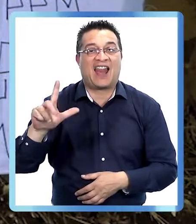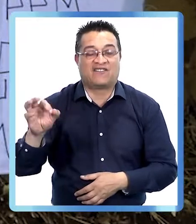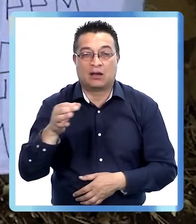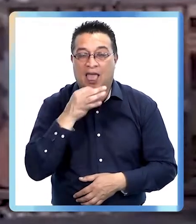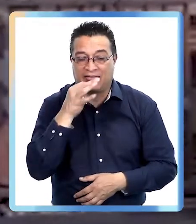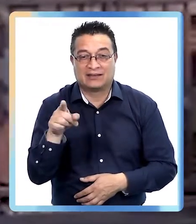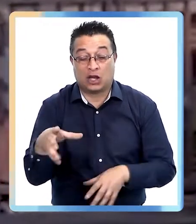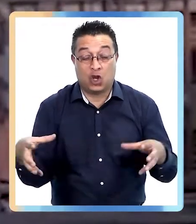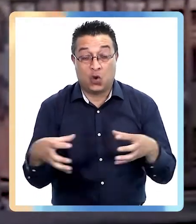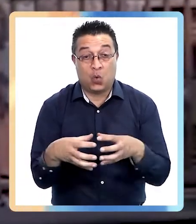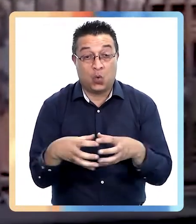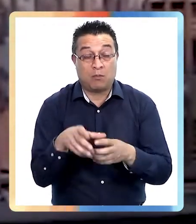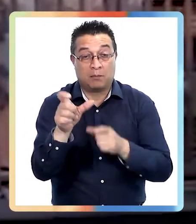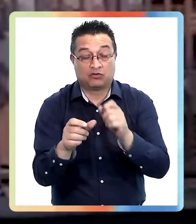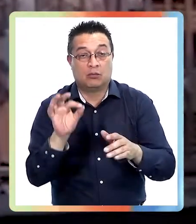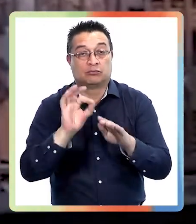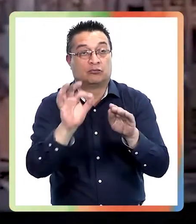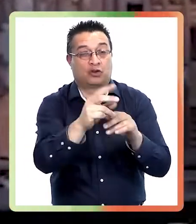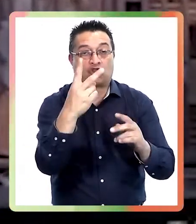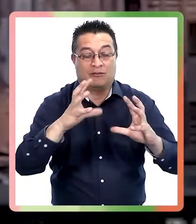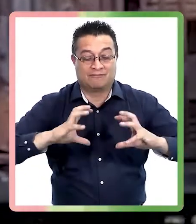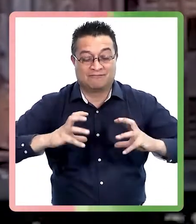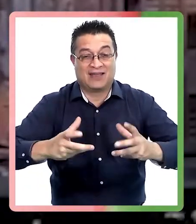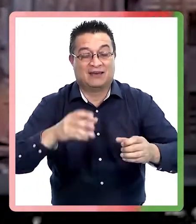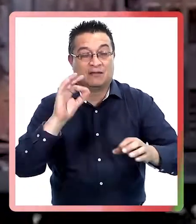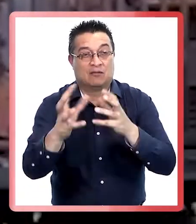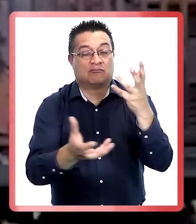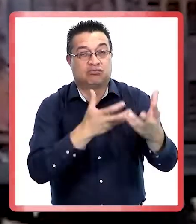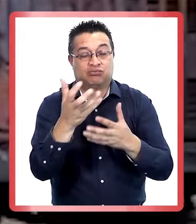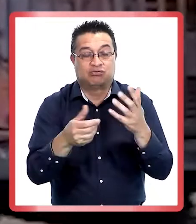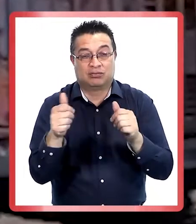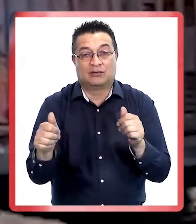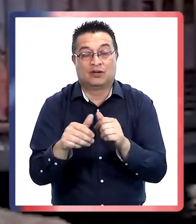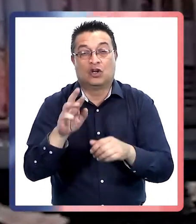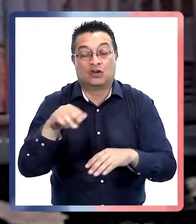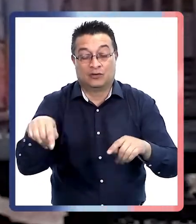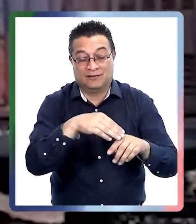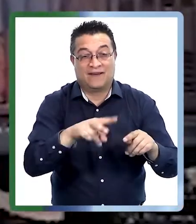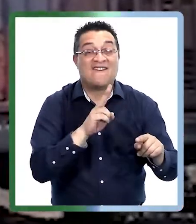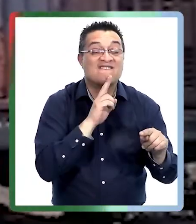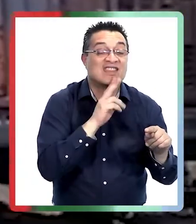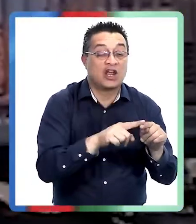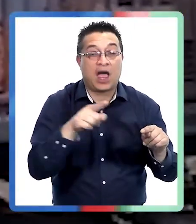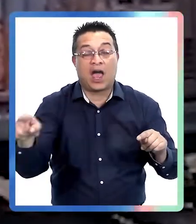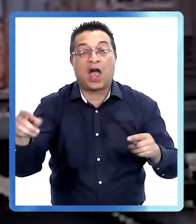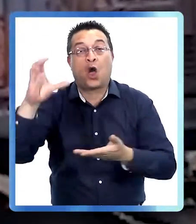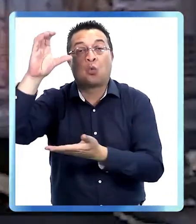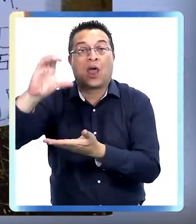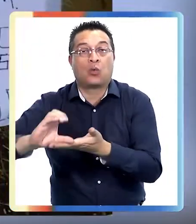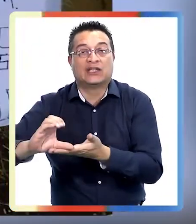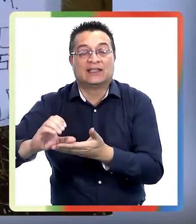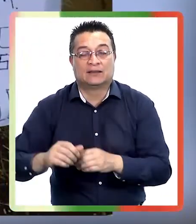en la zona. Un grupo de personas prendió fuego a 2 máquinas forestales en un predio ubicado en la ruta que une Victoria con